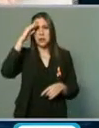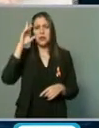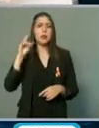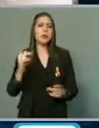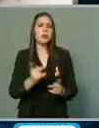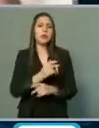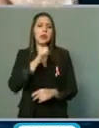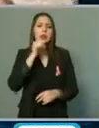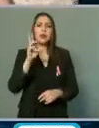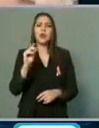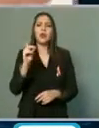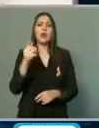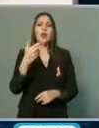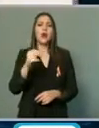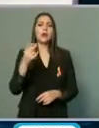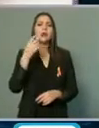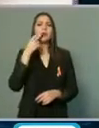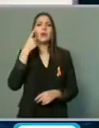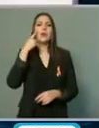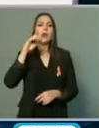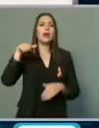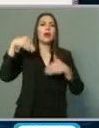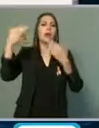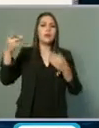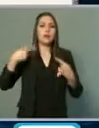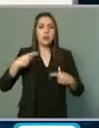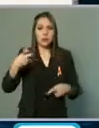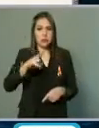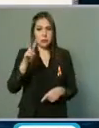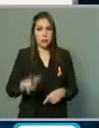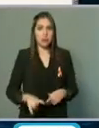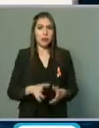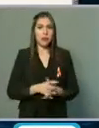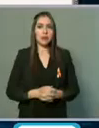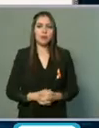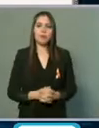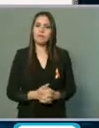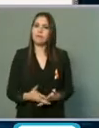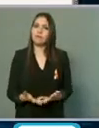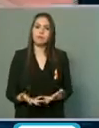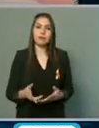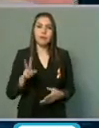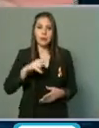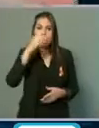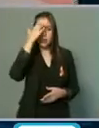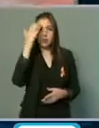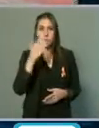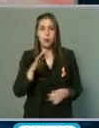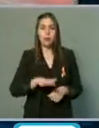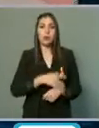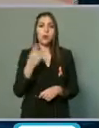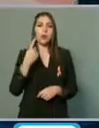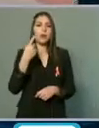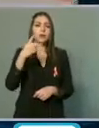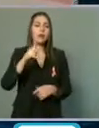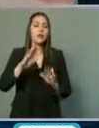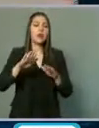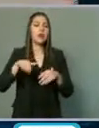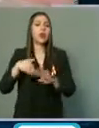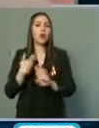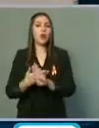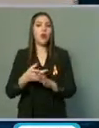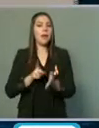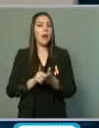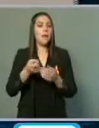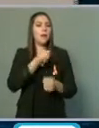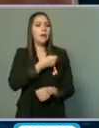hay este daño al fumador pasivo. ¿Es cierto esto? Ahí es terrible porque se está violentando el derecho a la salud de los demás.